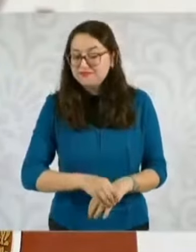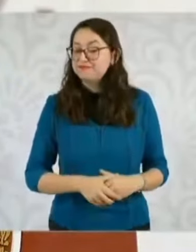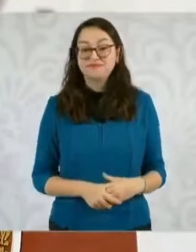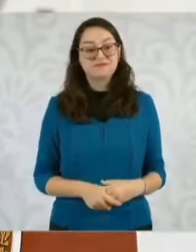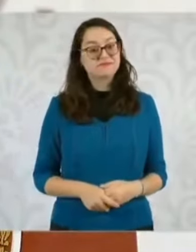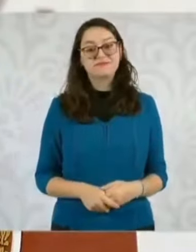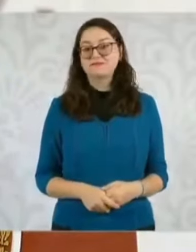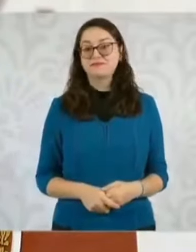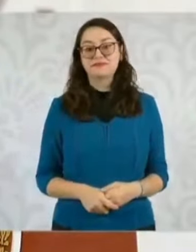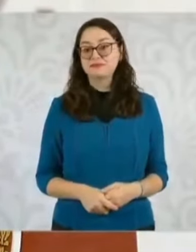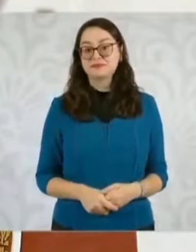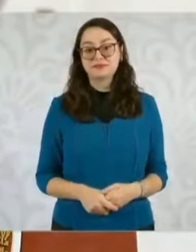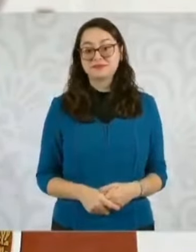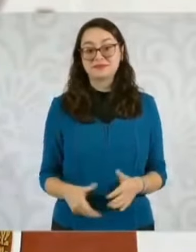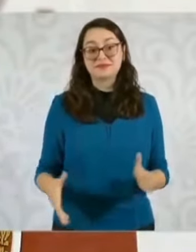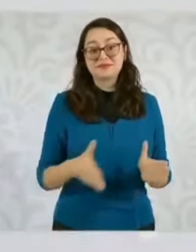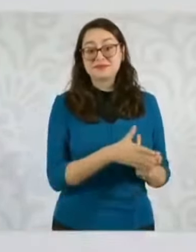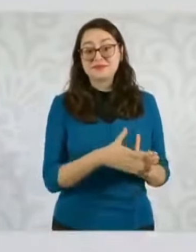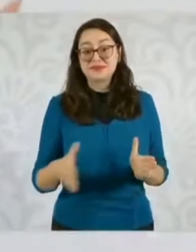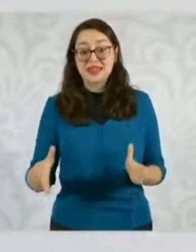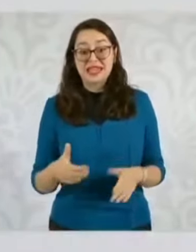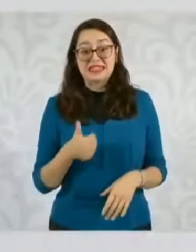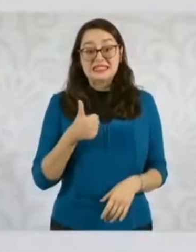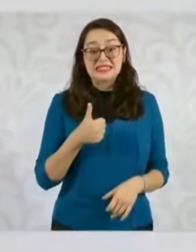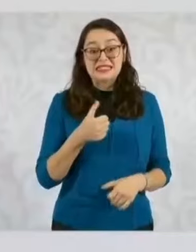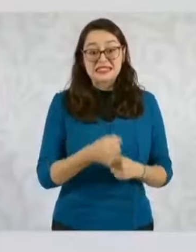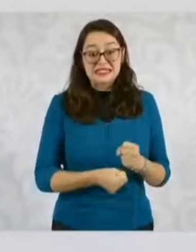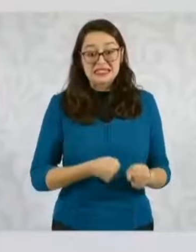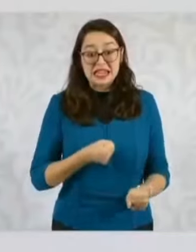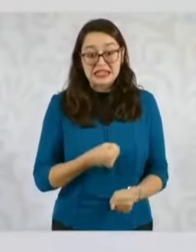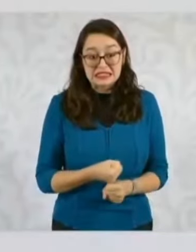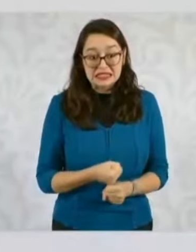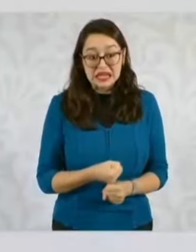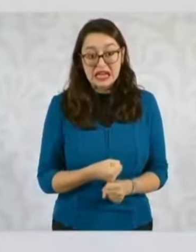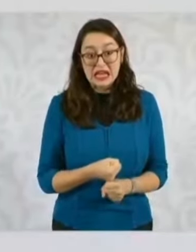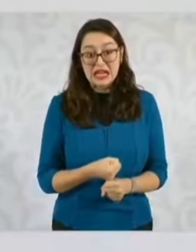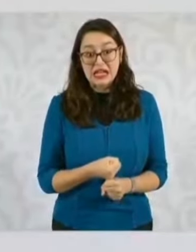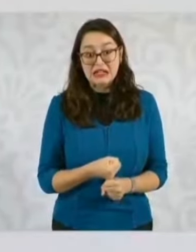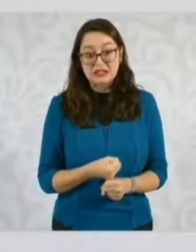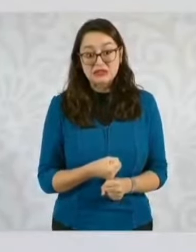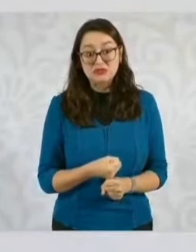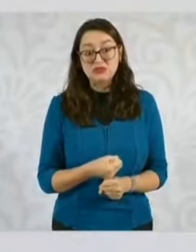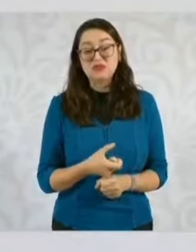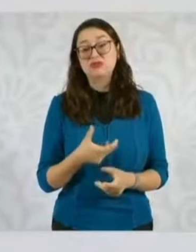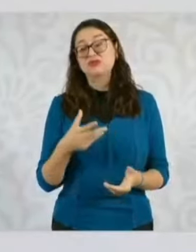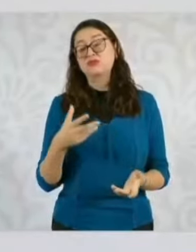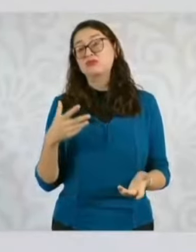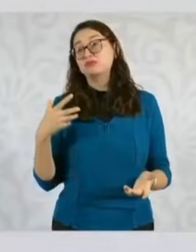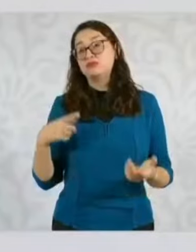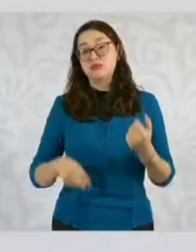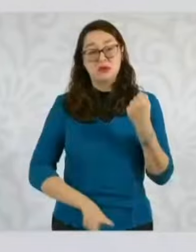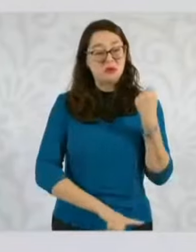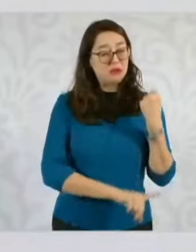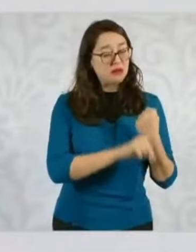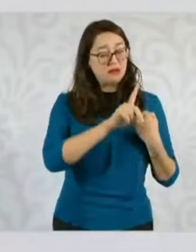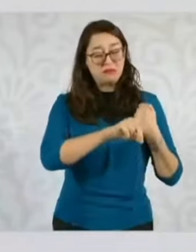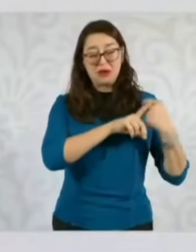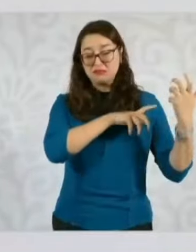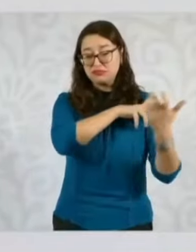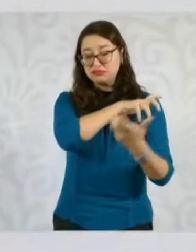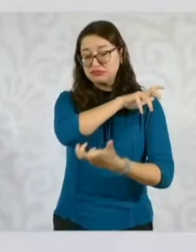6 años de reivindicación de una política que se sigue reivindicando hasta la fecha,